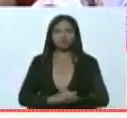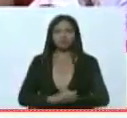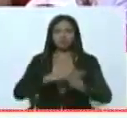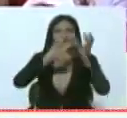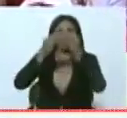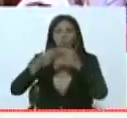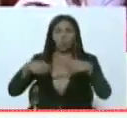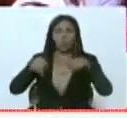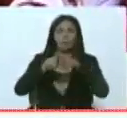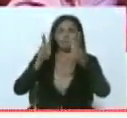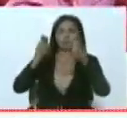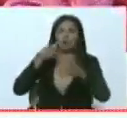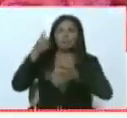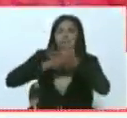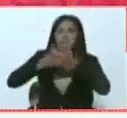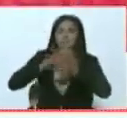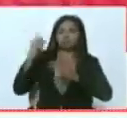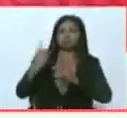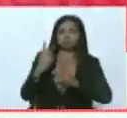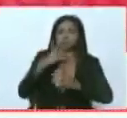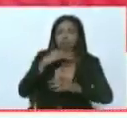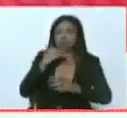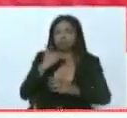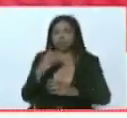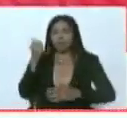Reorganizar para las nuevas batallas que vienen.